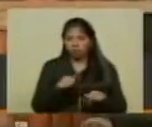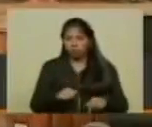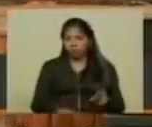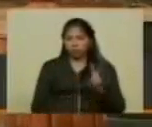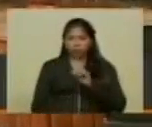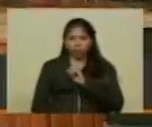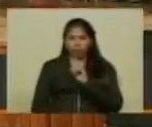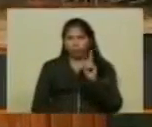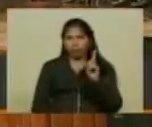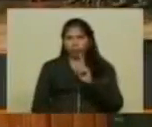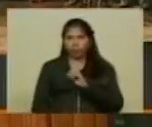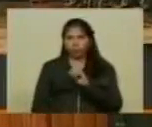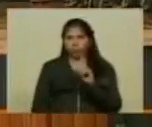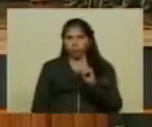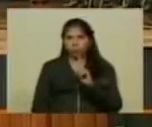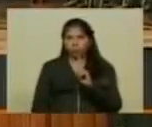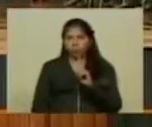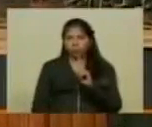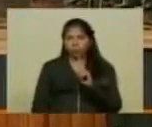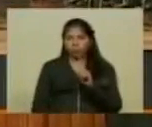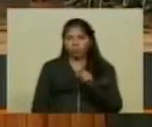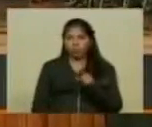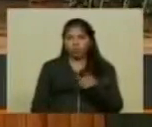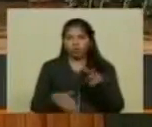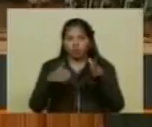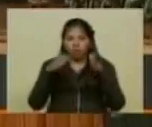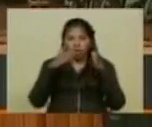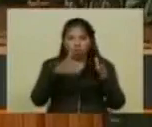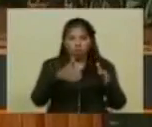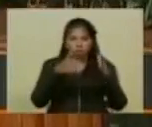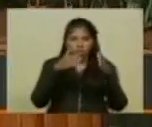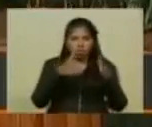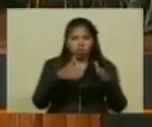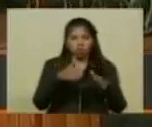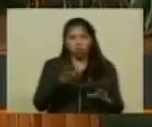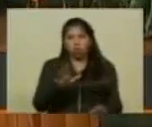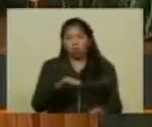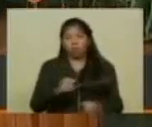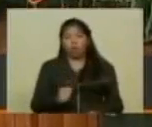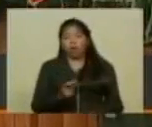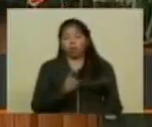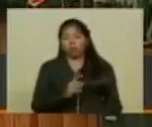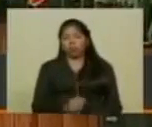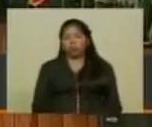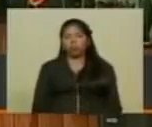pero sería una visión parcelada, hasta extremista.